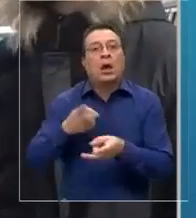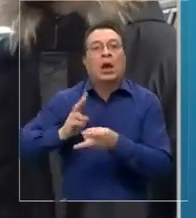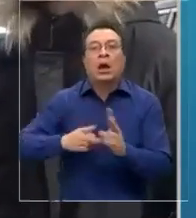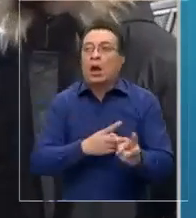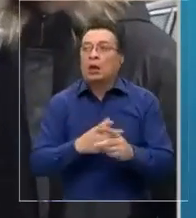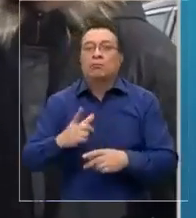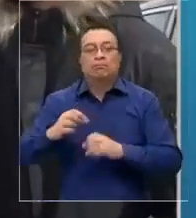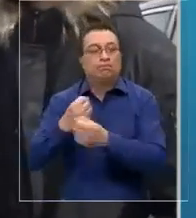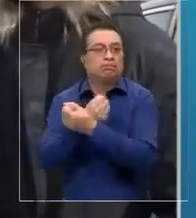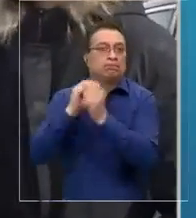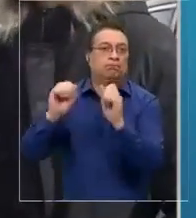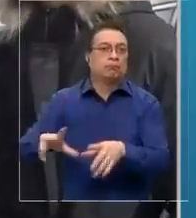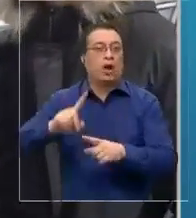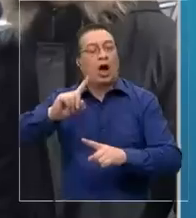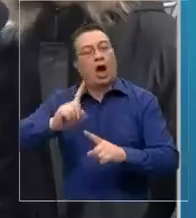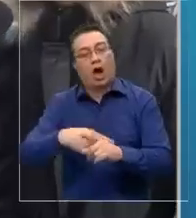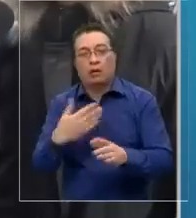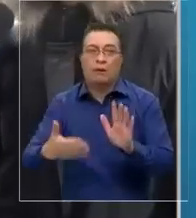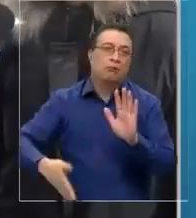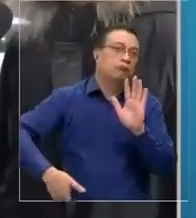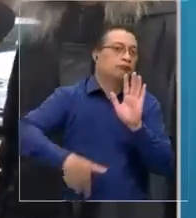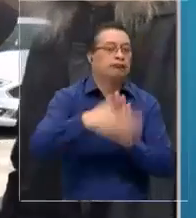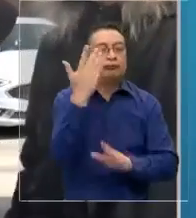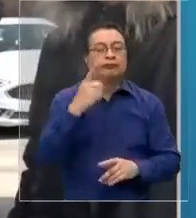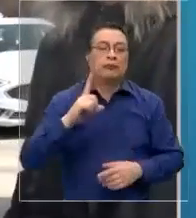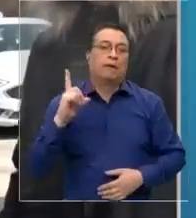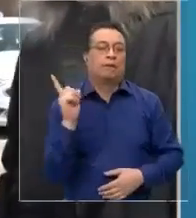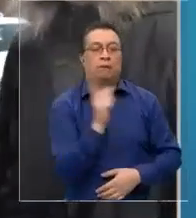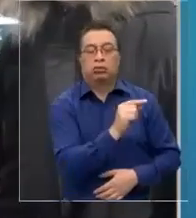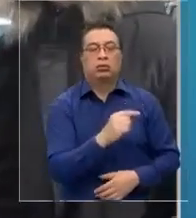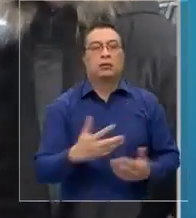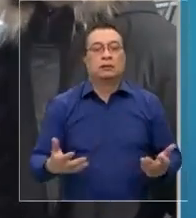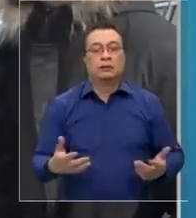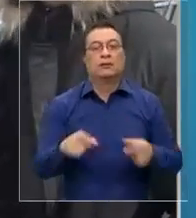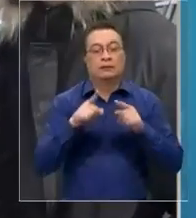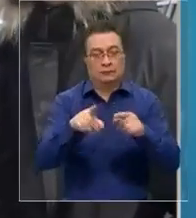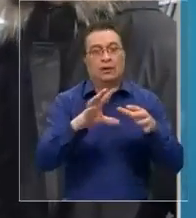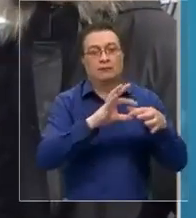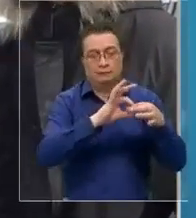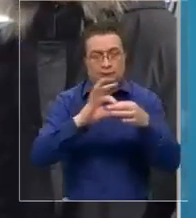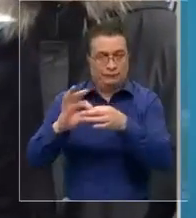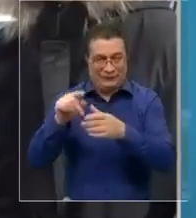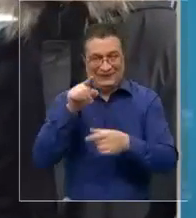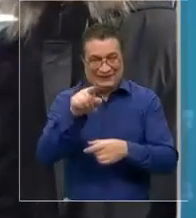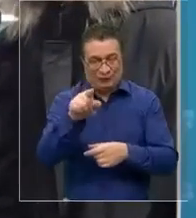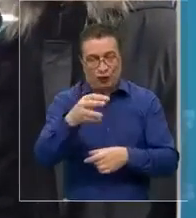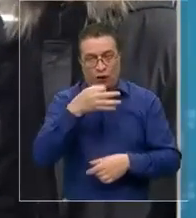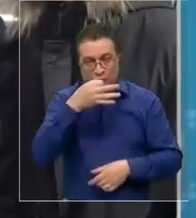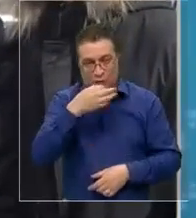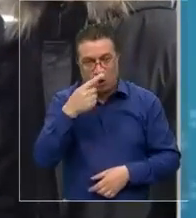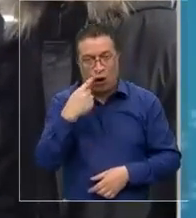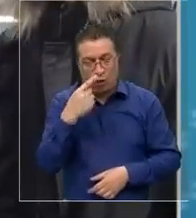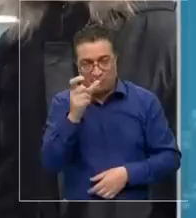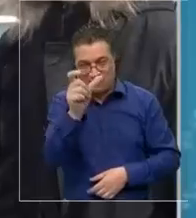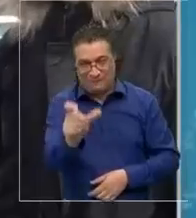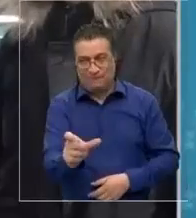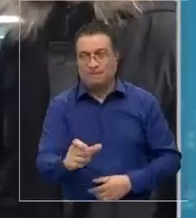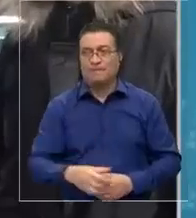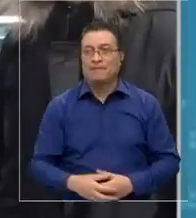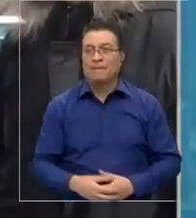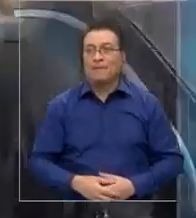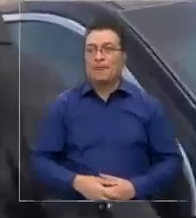obliga a dejar todo, a salir de su país con lo opuesto y a volverse a armar. Esta es la historia de Mohamed, a quien conocimos aquí en Uzhgorod.